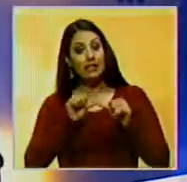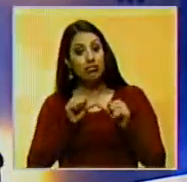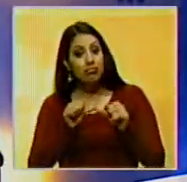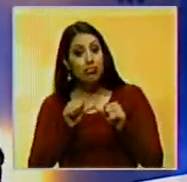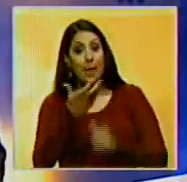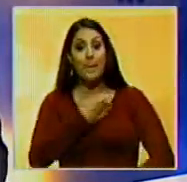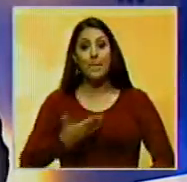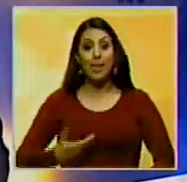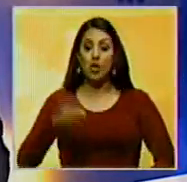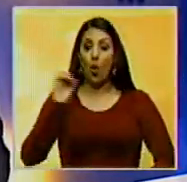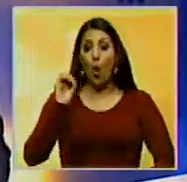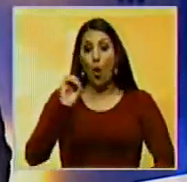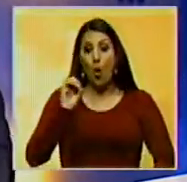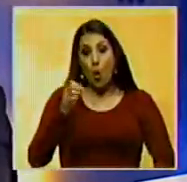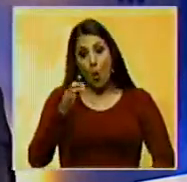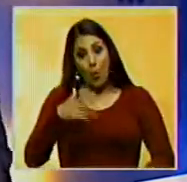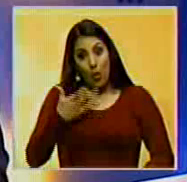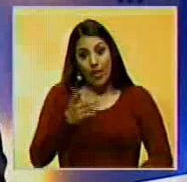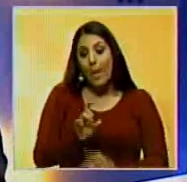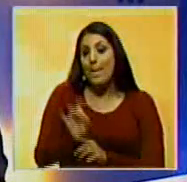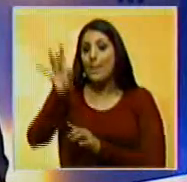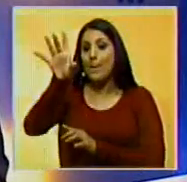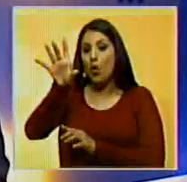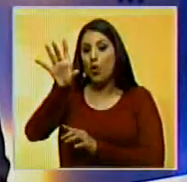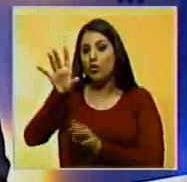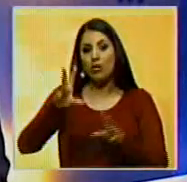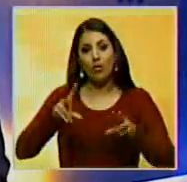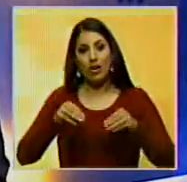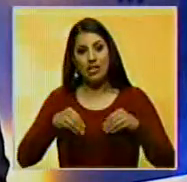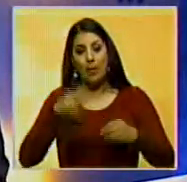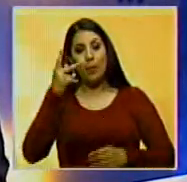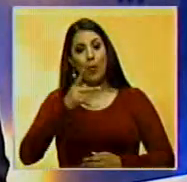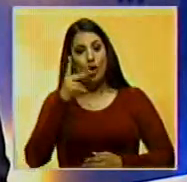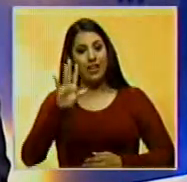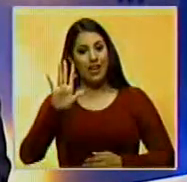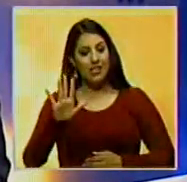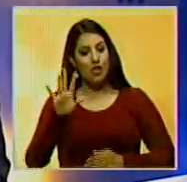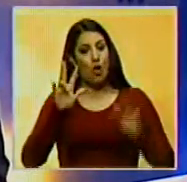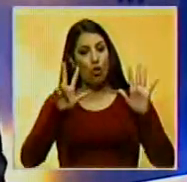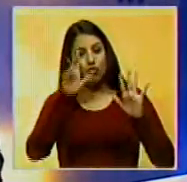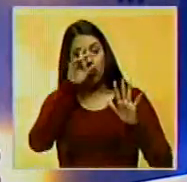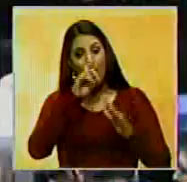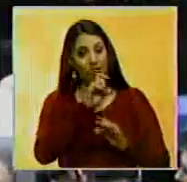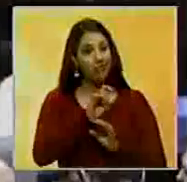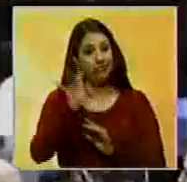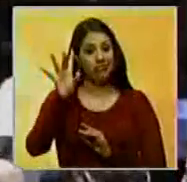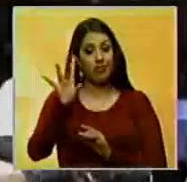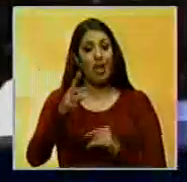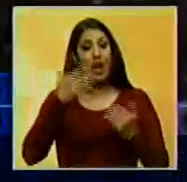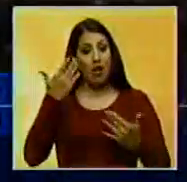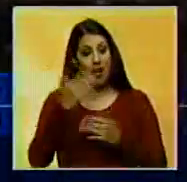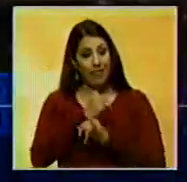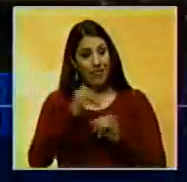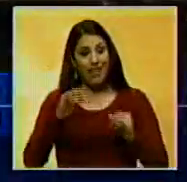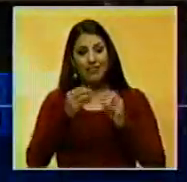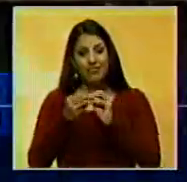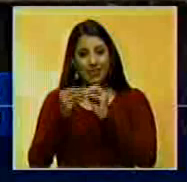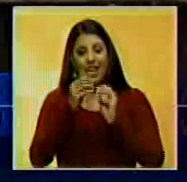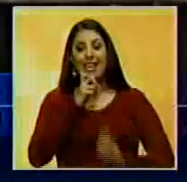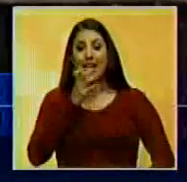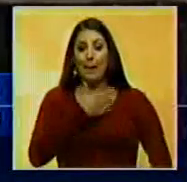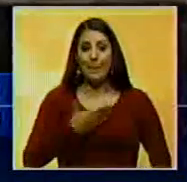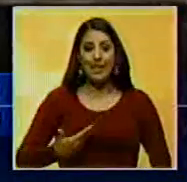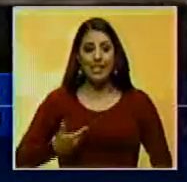cargo presidencial o por el contrario destituir la e inhabilitar la políticamente por 8 años la sesión final fue instalada por el